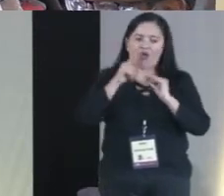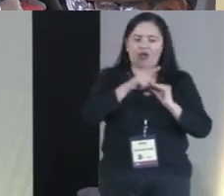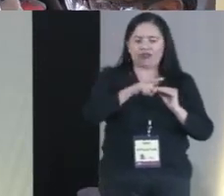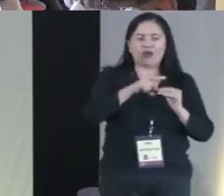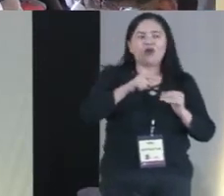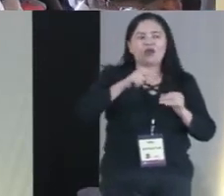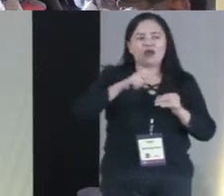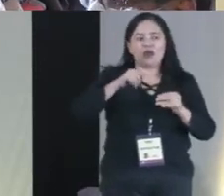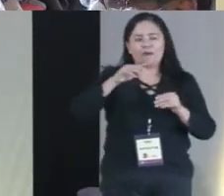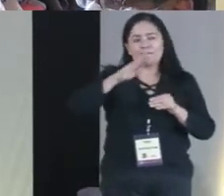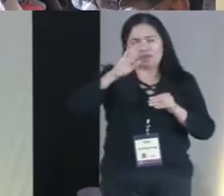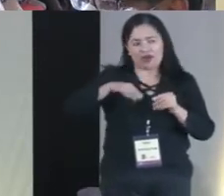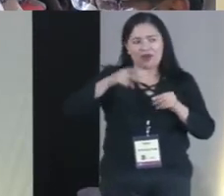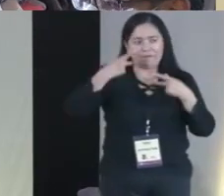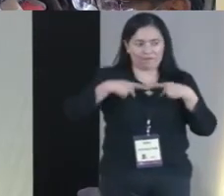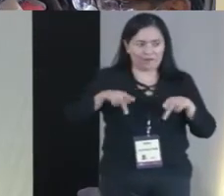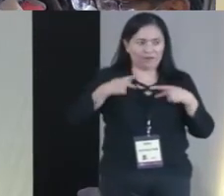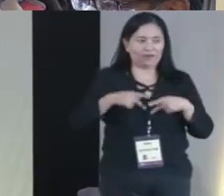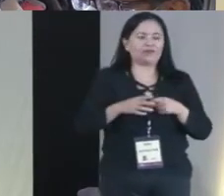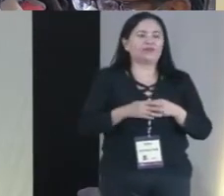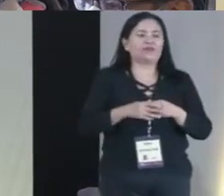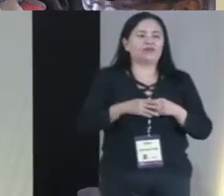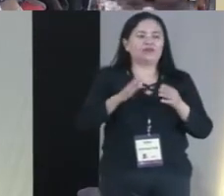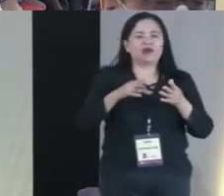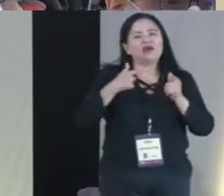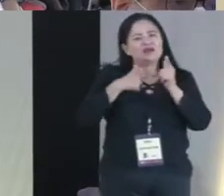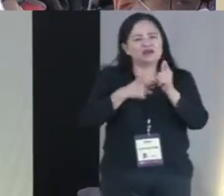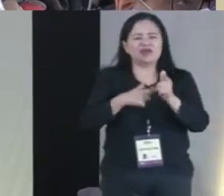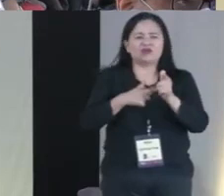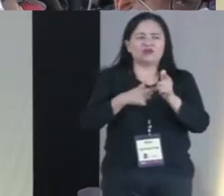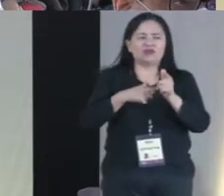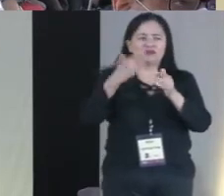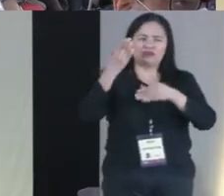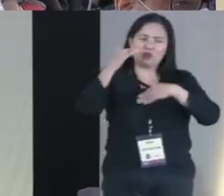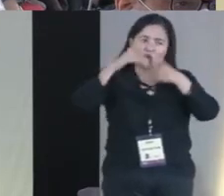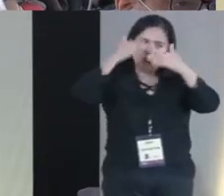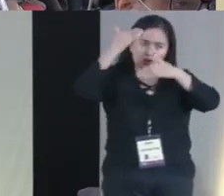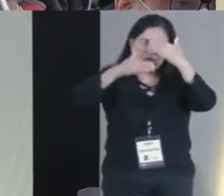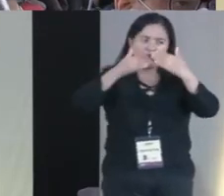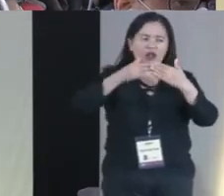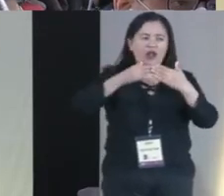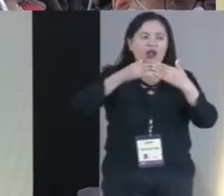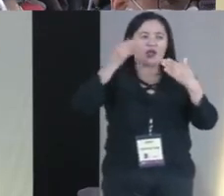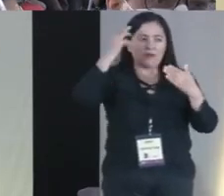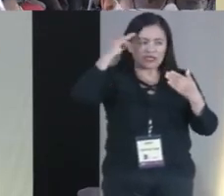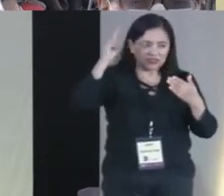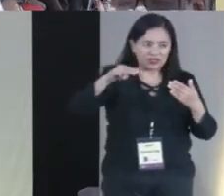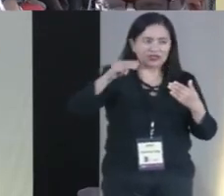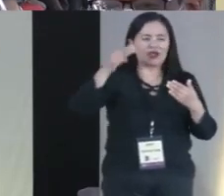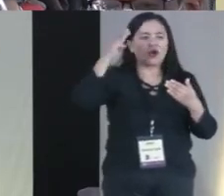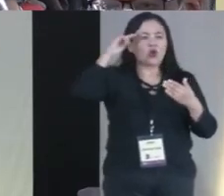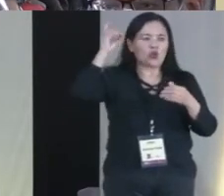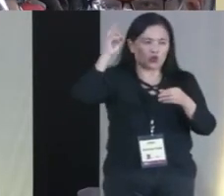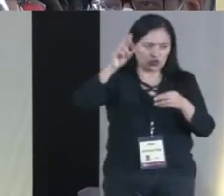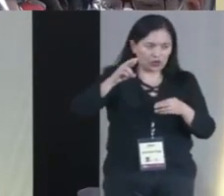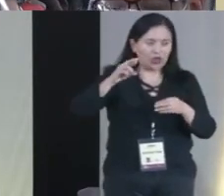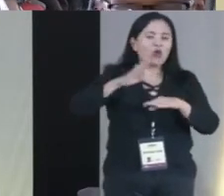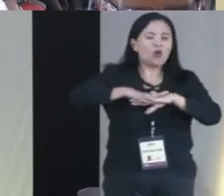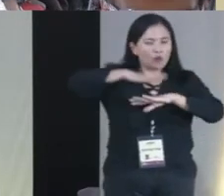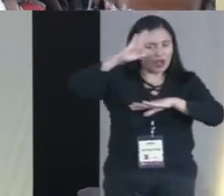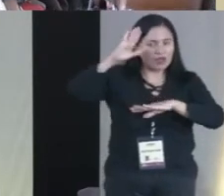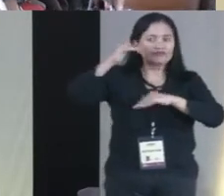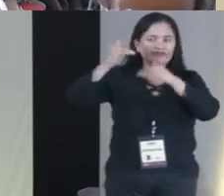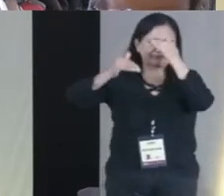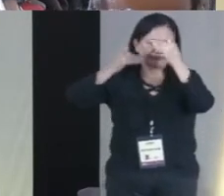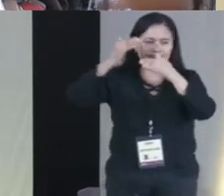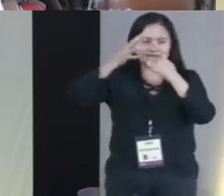persona. Seguimos leyendo para maestría o doctorado, y entonces hay uno ya con más madurez,